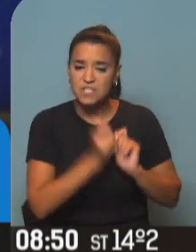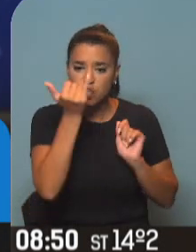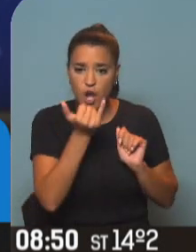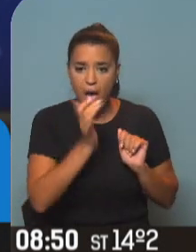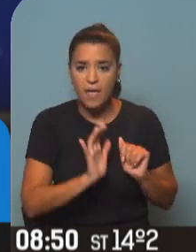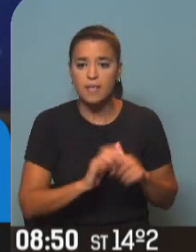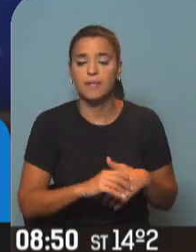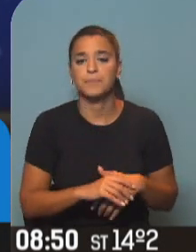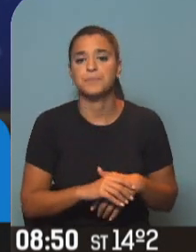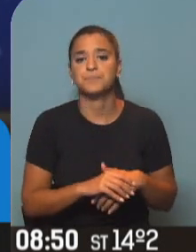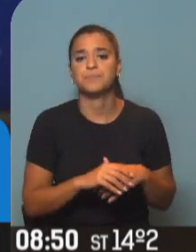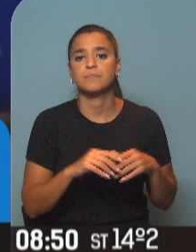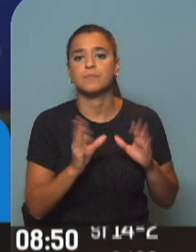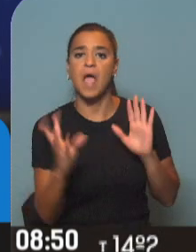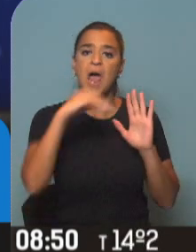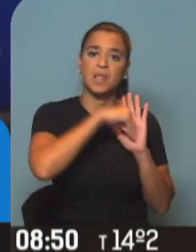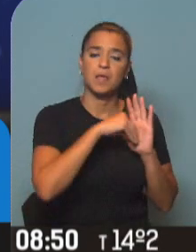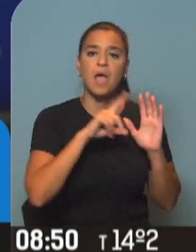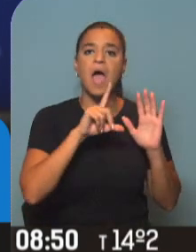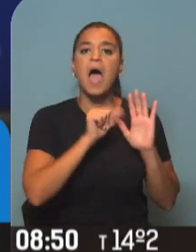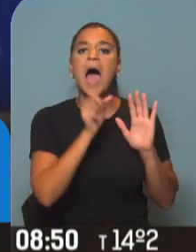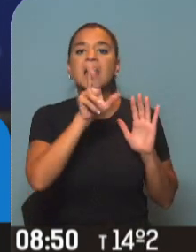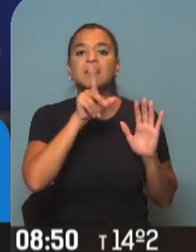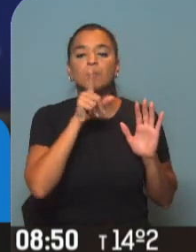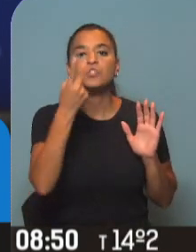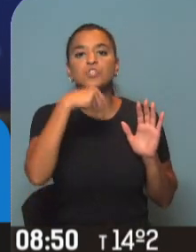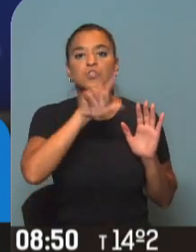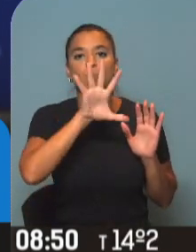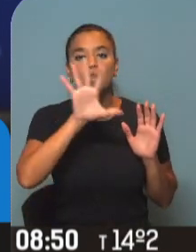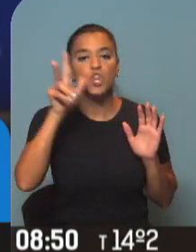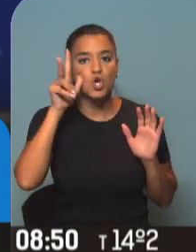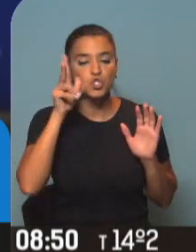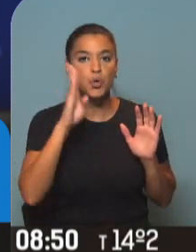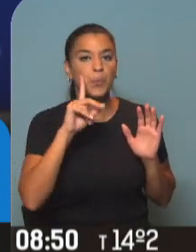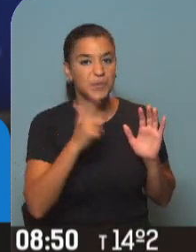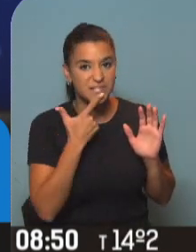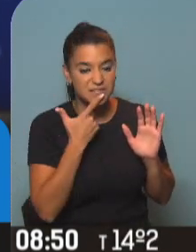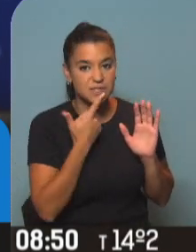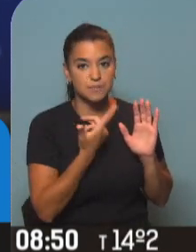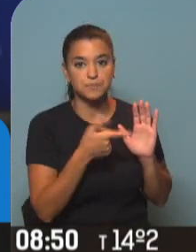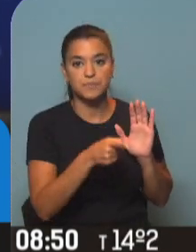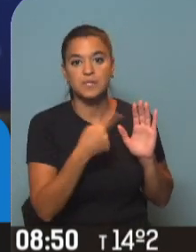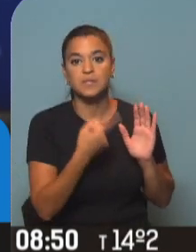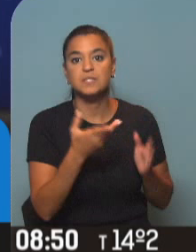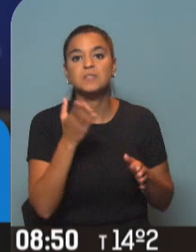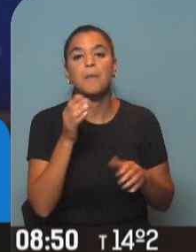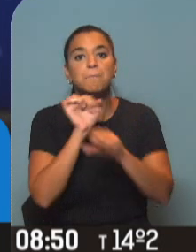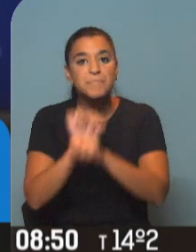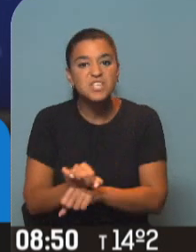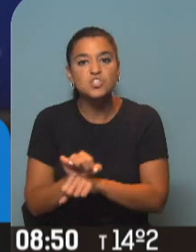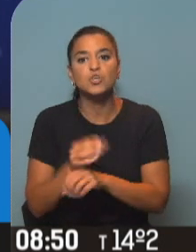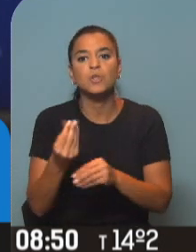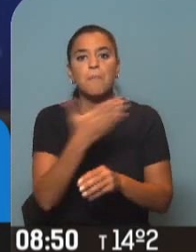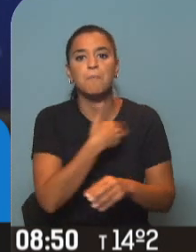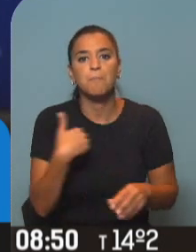modifica y se incorpora en el artículo 148 bis que deja fuera de la pena de prisión aquellos